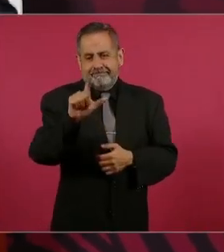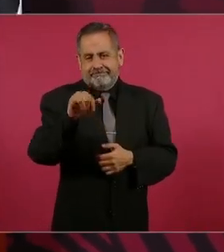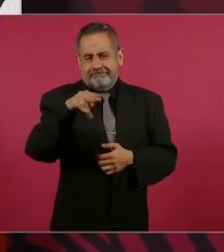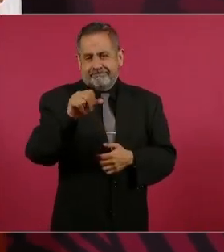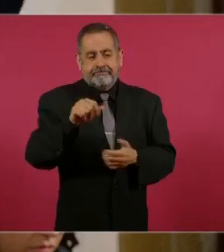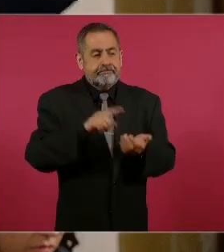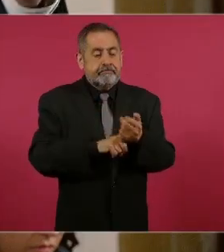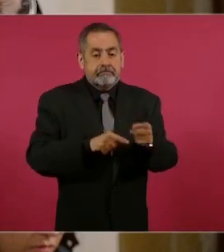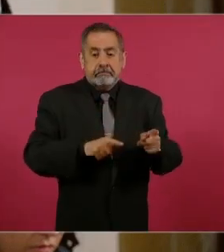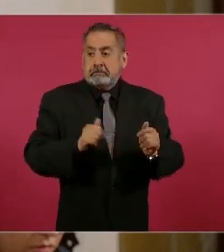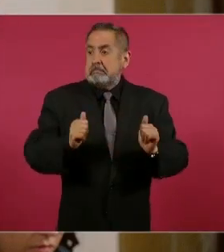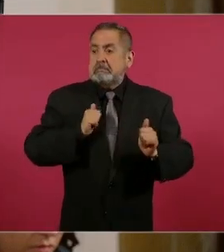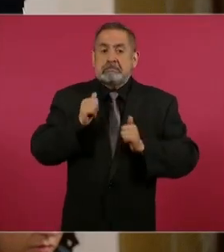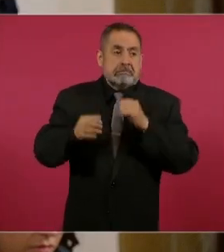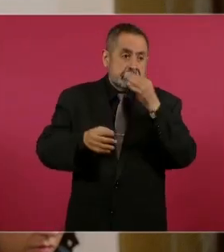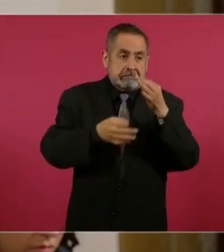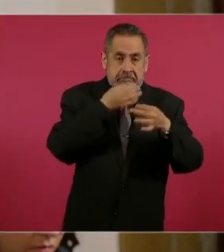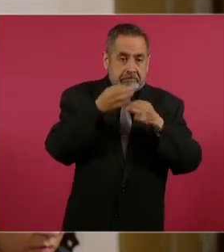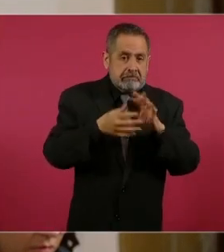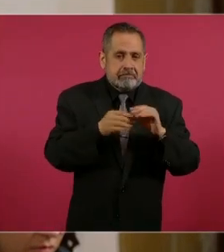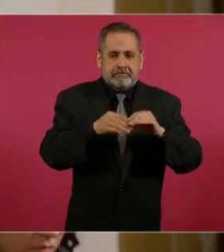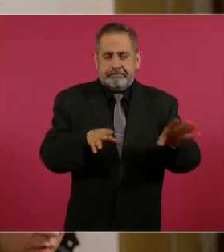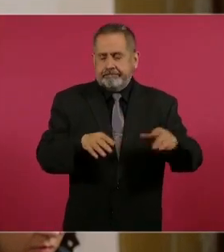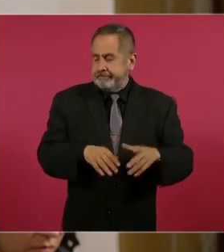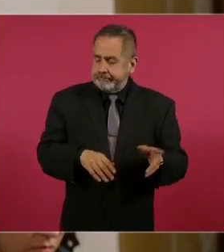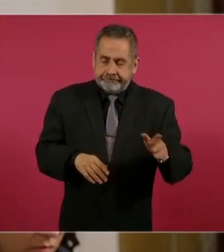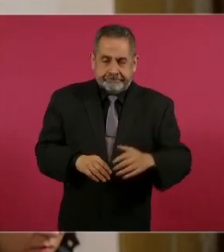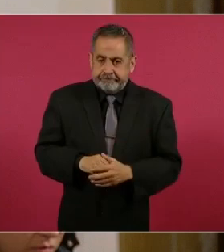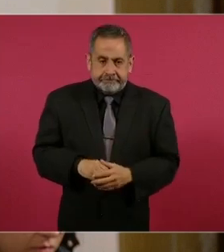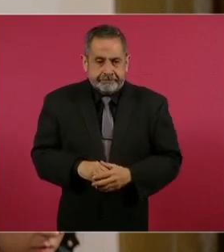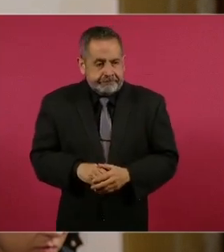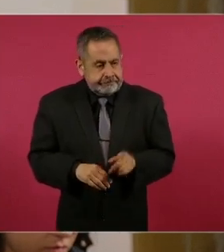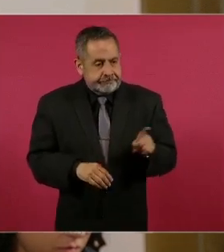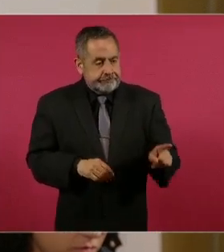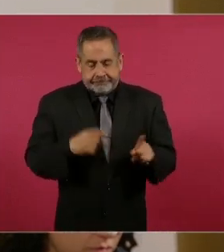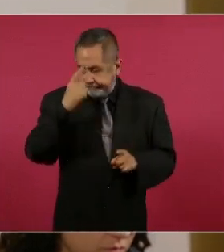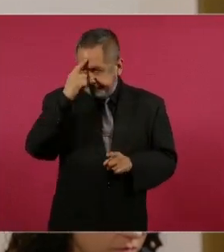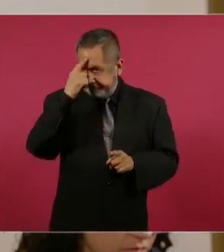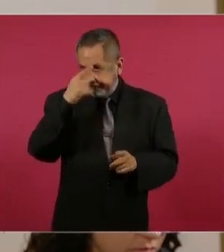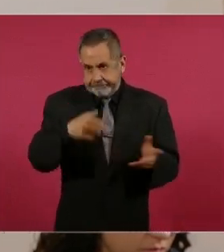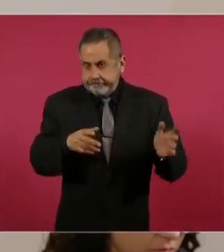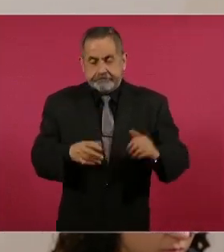se adelanta, porque pues tiene una